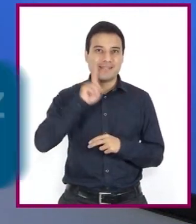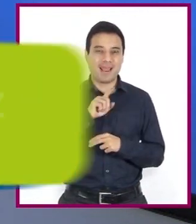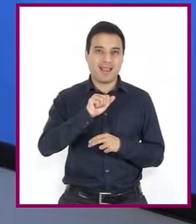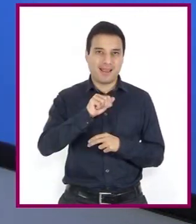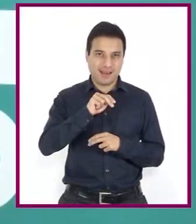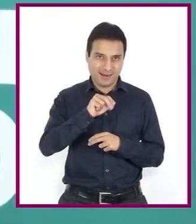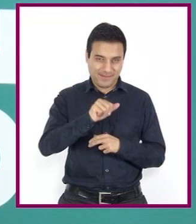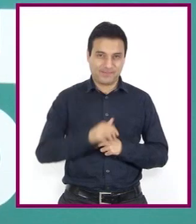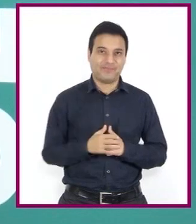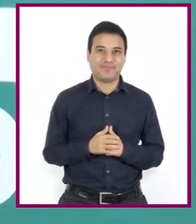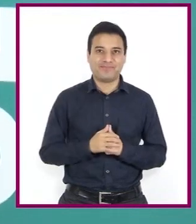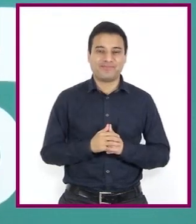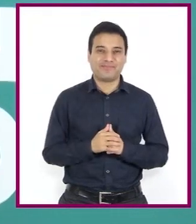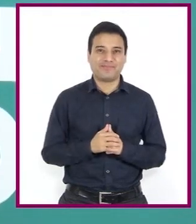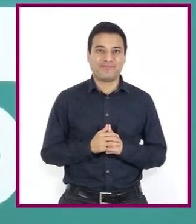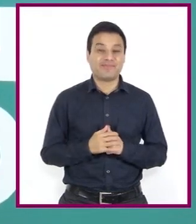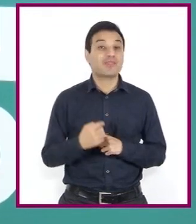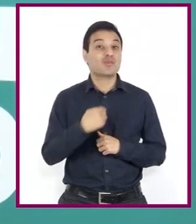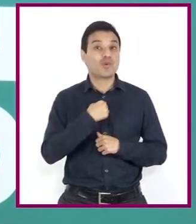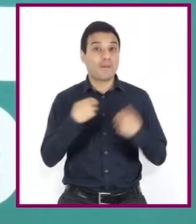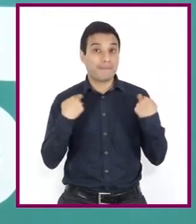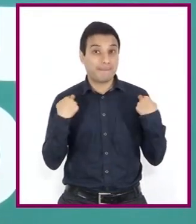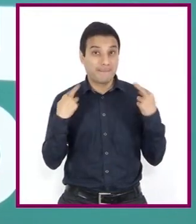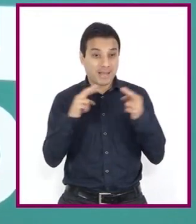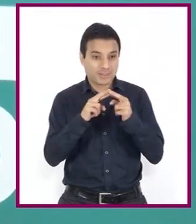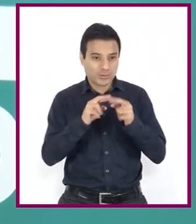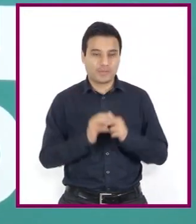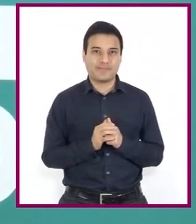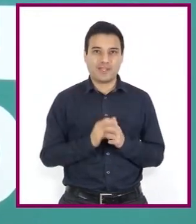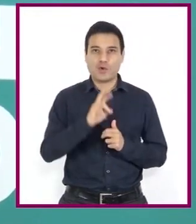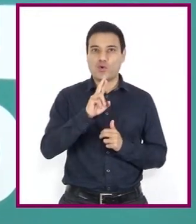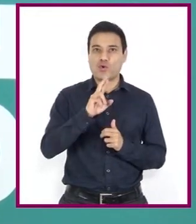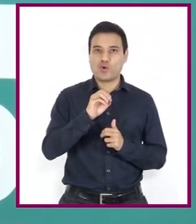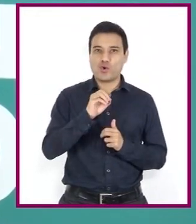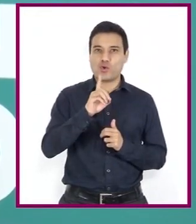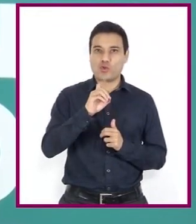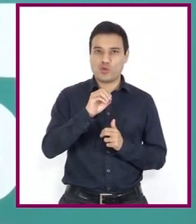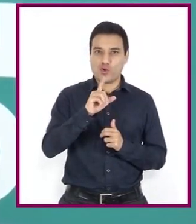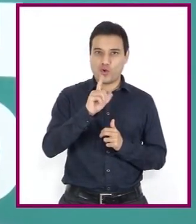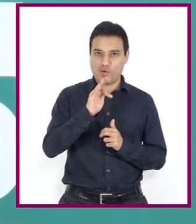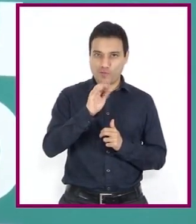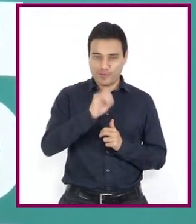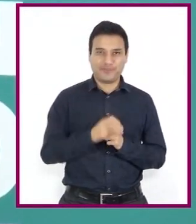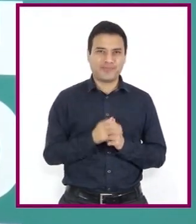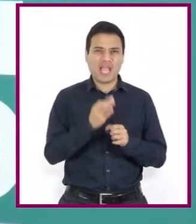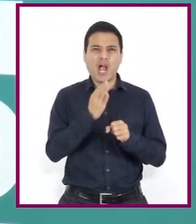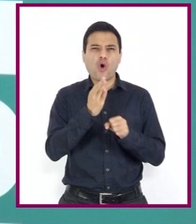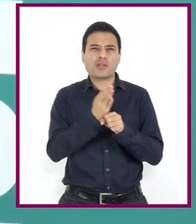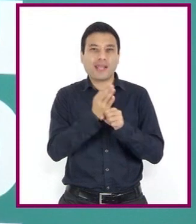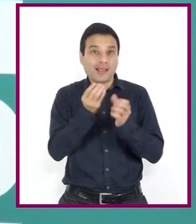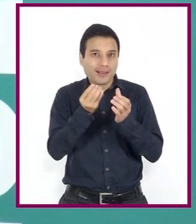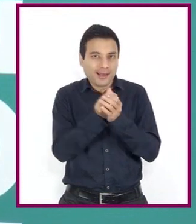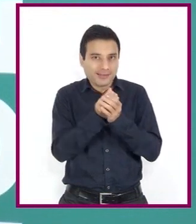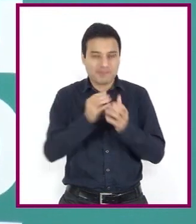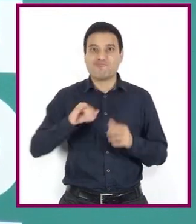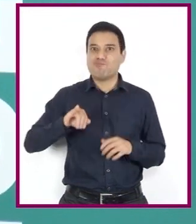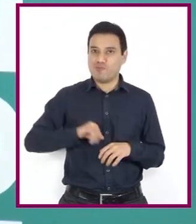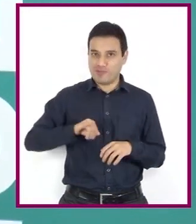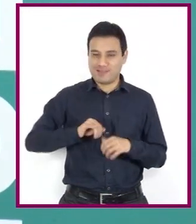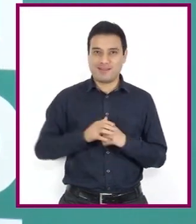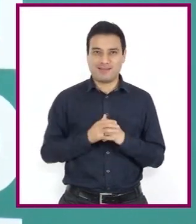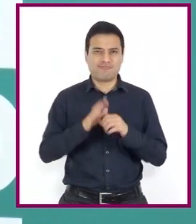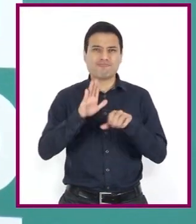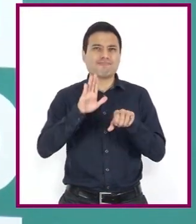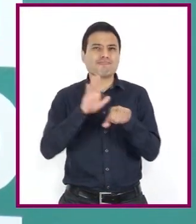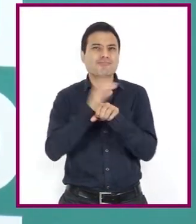Gabriela Martínez. Y yo, el profesor Rodolfo García Mejía. Esta sesión será muy interesante, pues